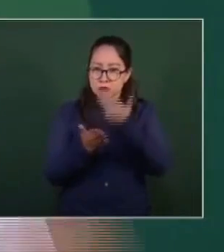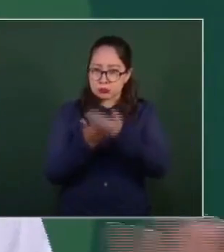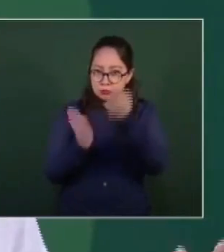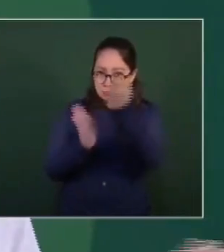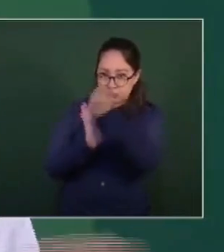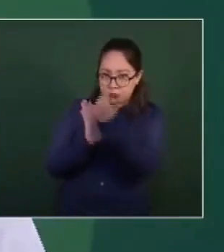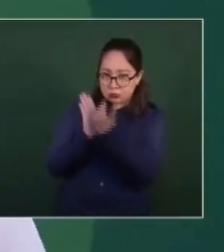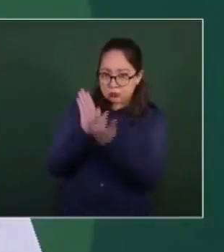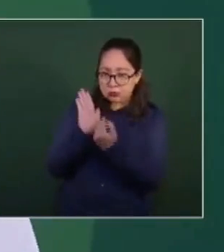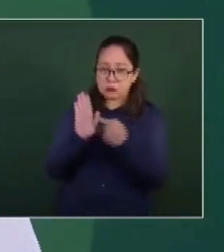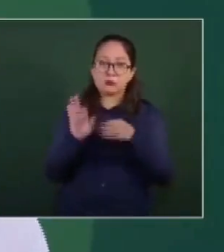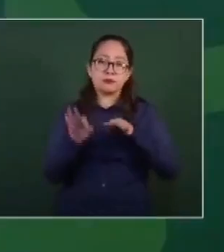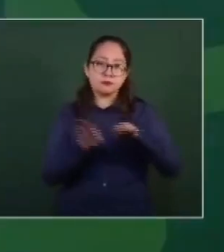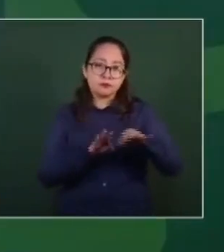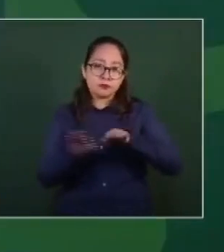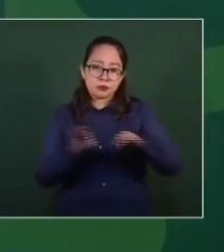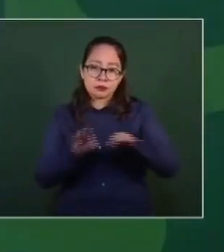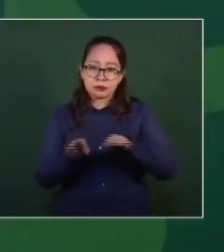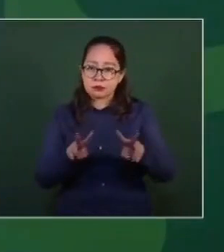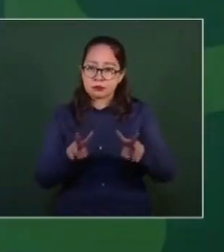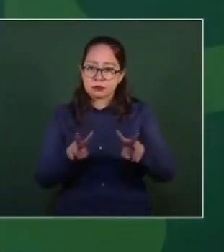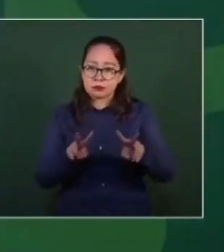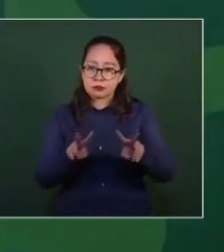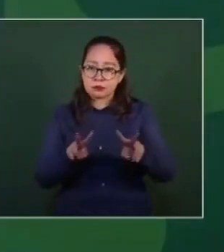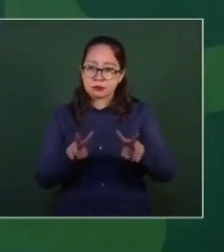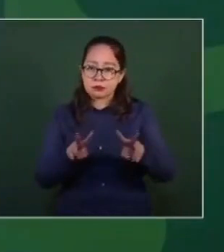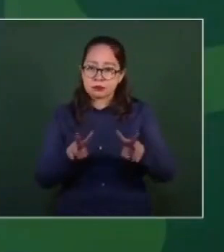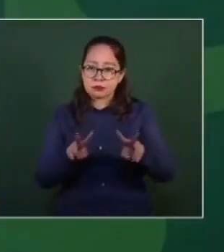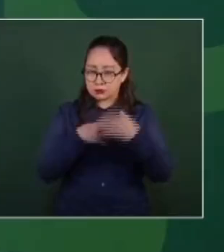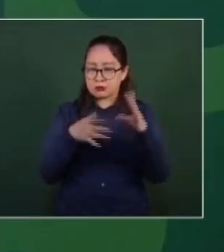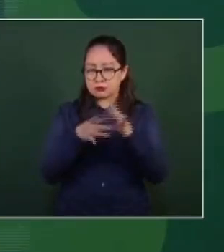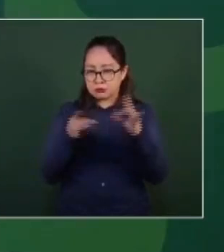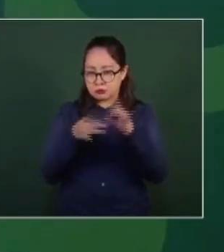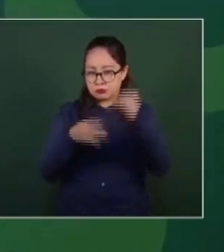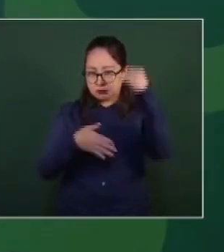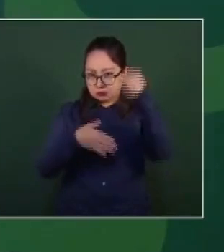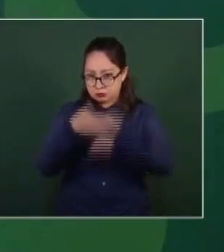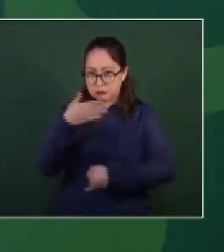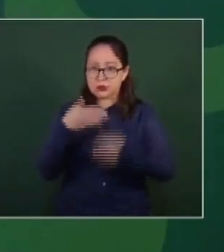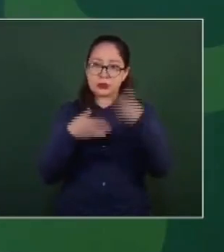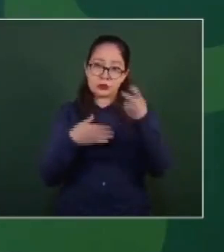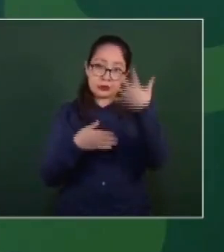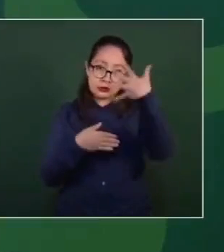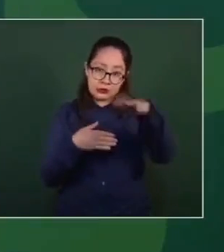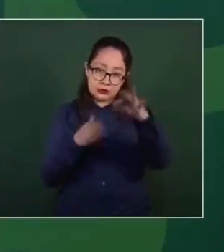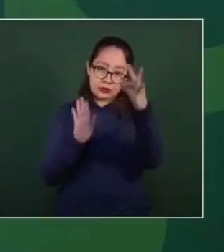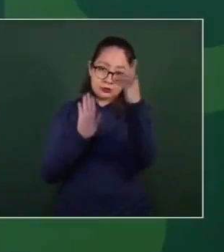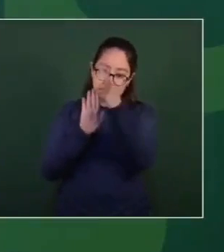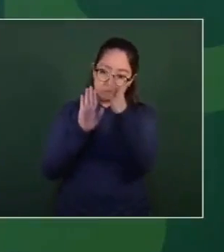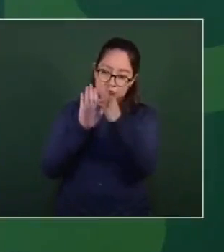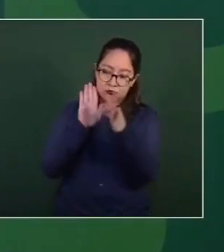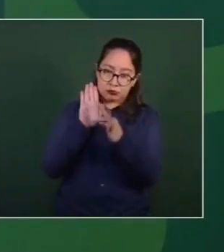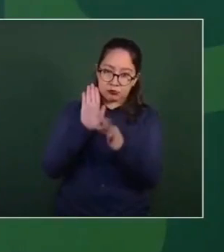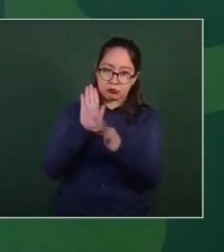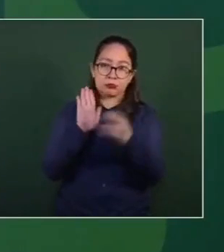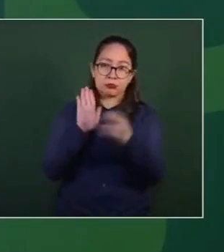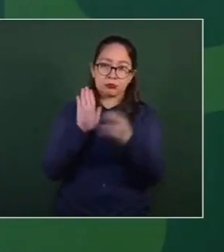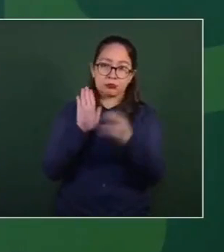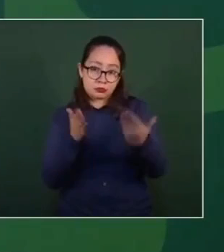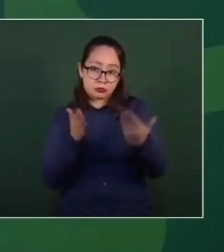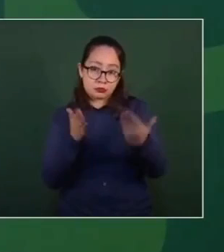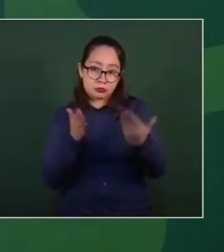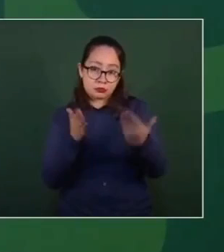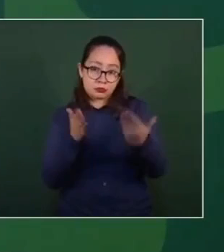este miércoles el desplazamiento de las primeras familias de forma preventiva ante un eventual conflicto armado con Rusia. Anteriormente,